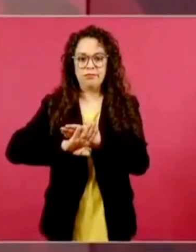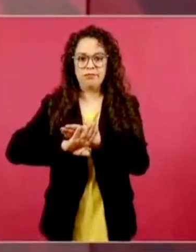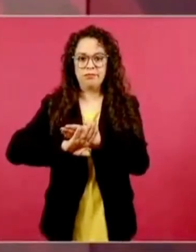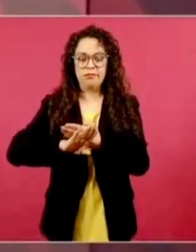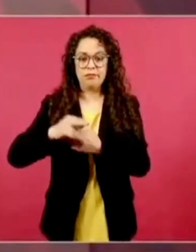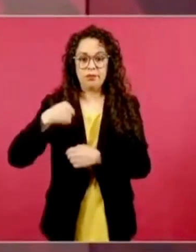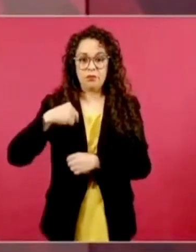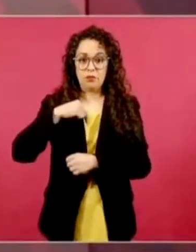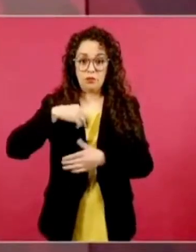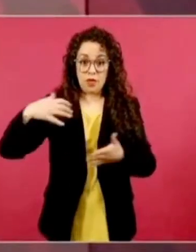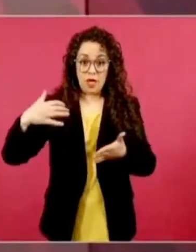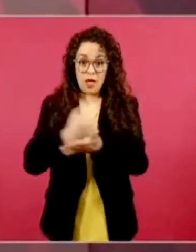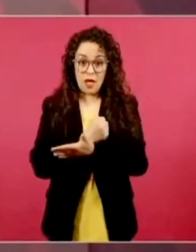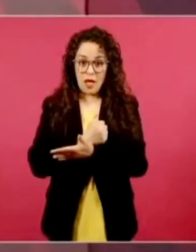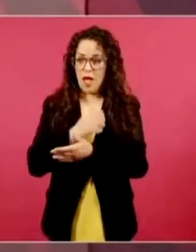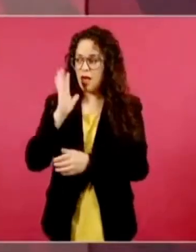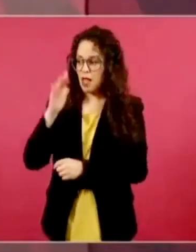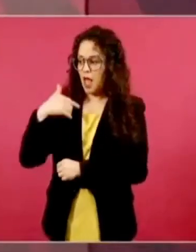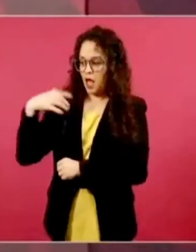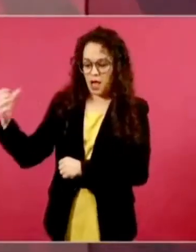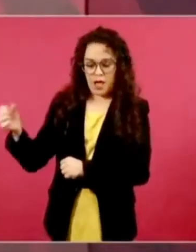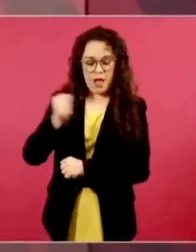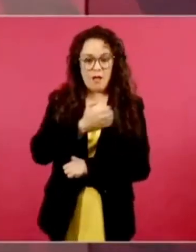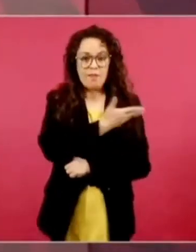gobierno, porque tomamos algunas medidas